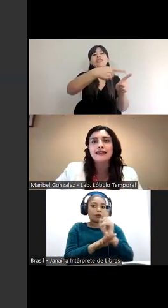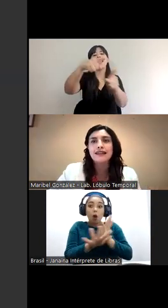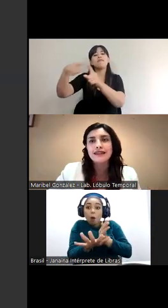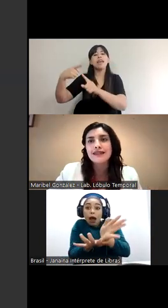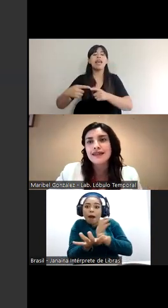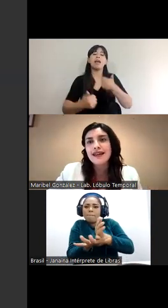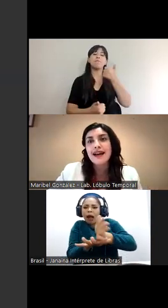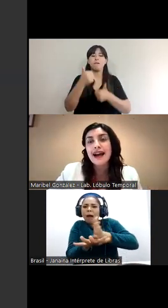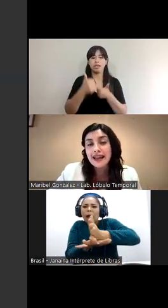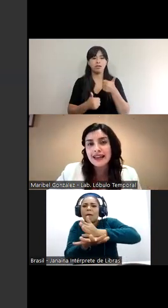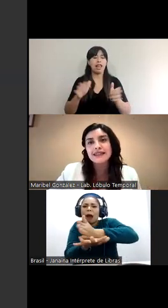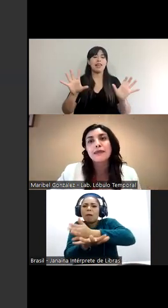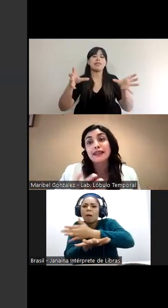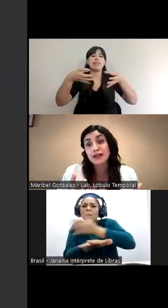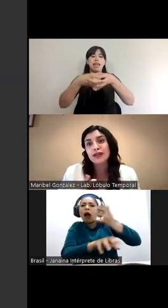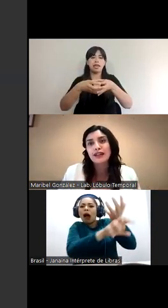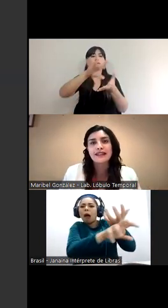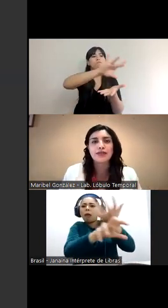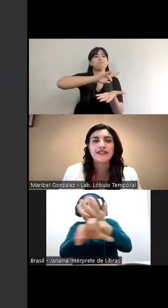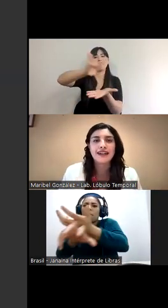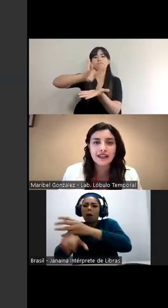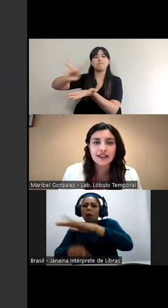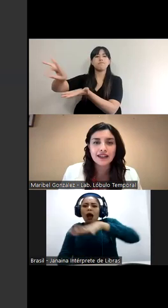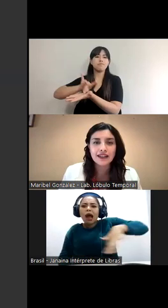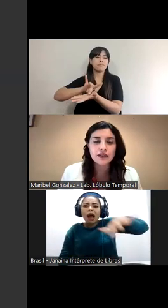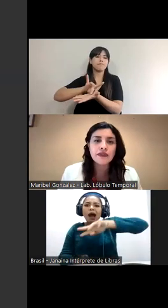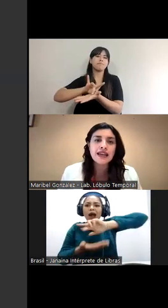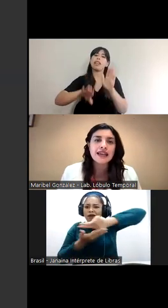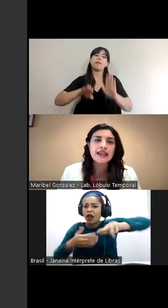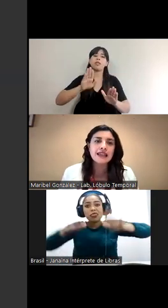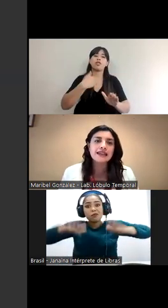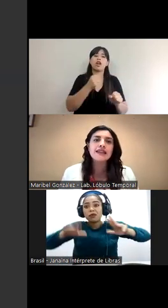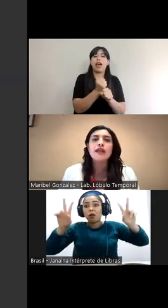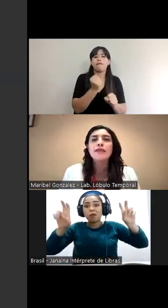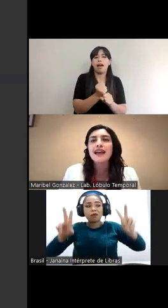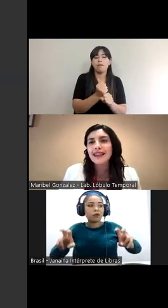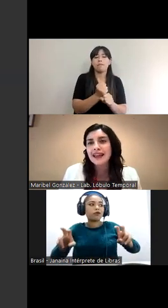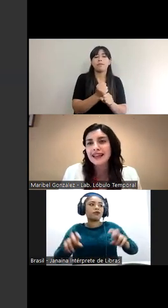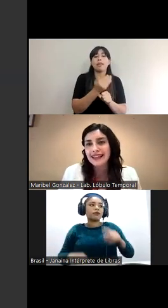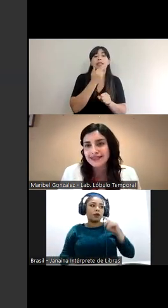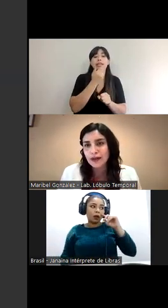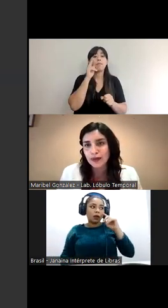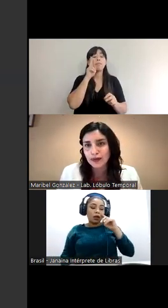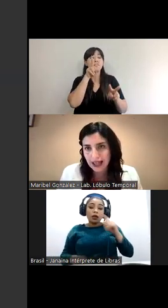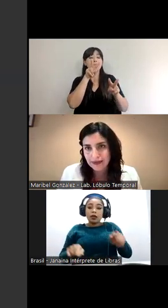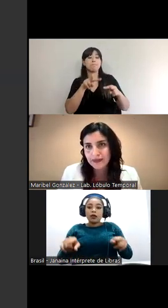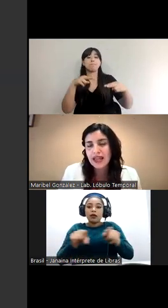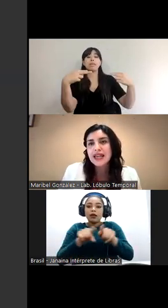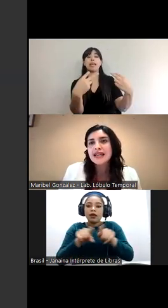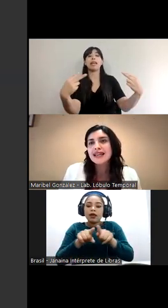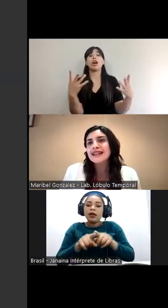desde distintas áreas, dependiendo de lo que estamos trabajando, ¿cierto?, y desde una mirada